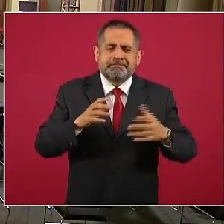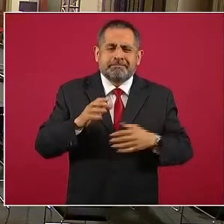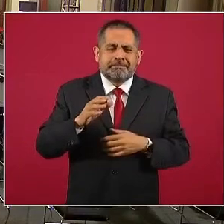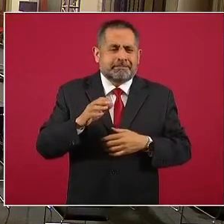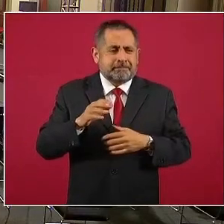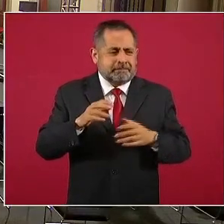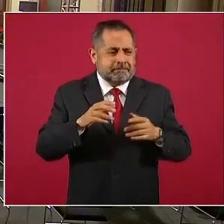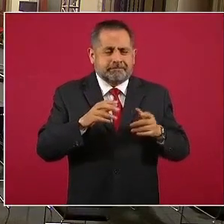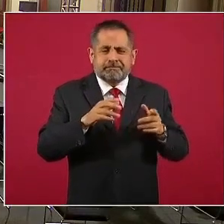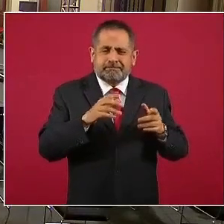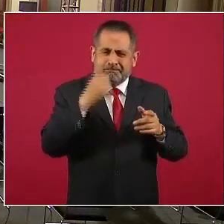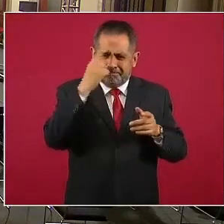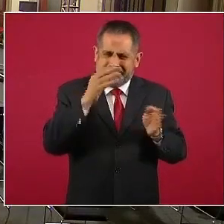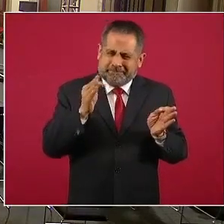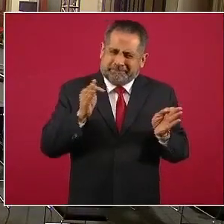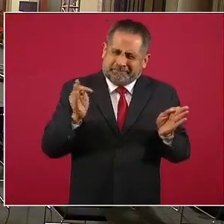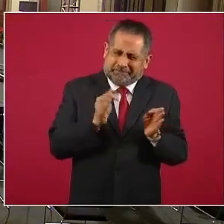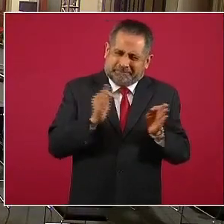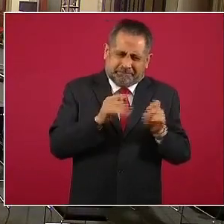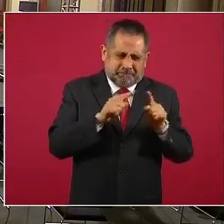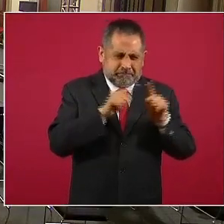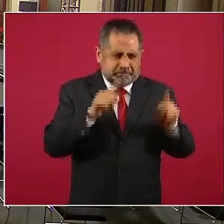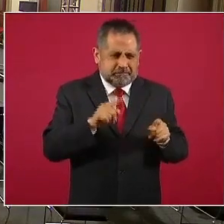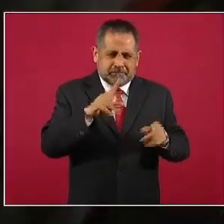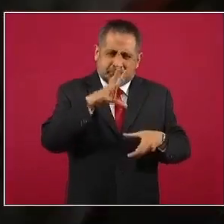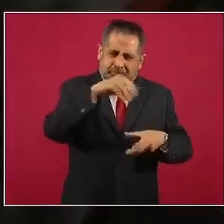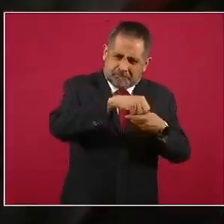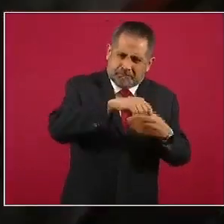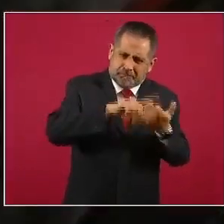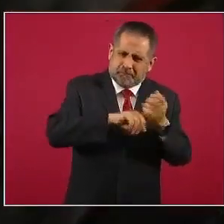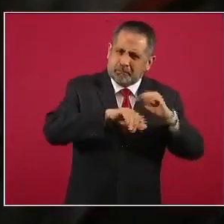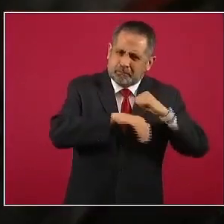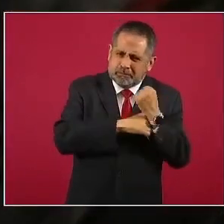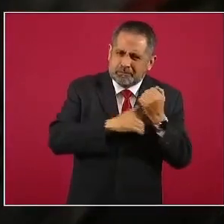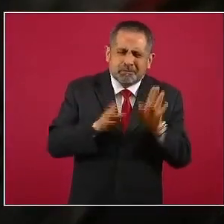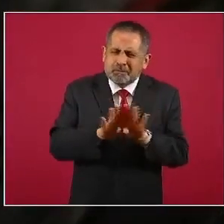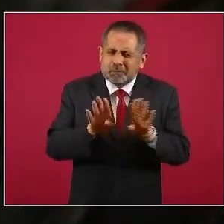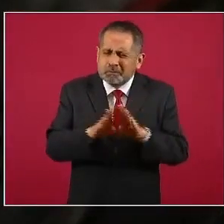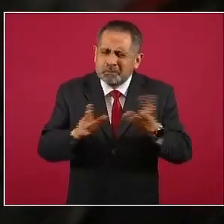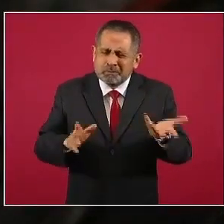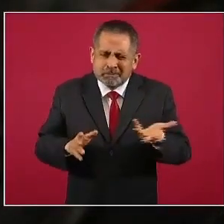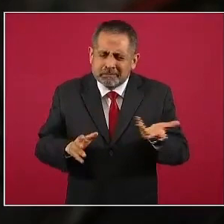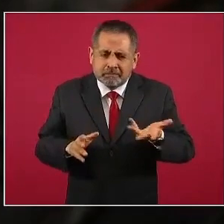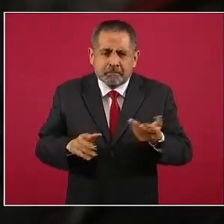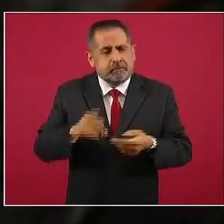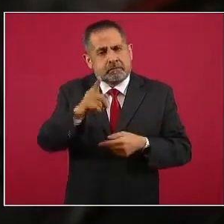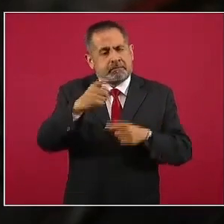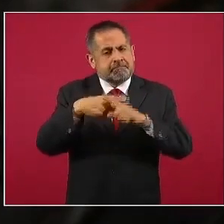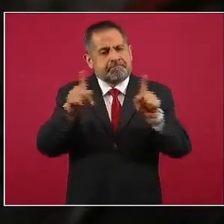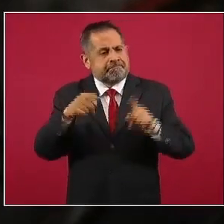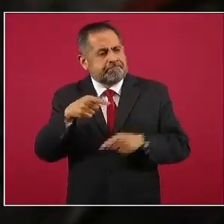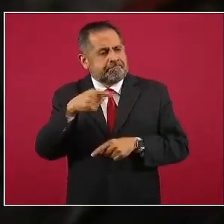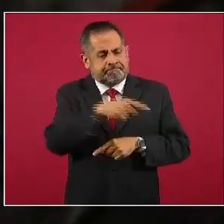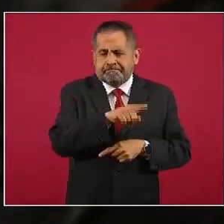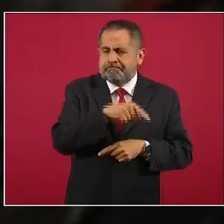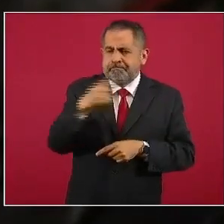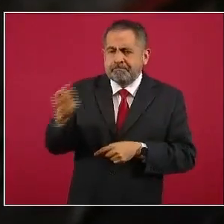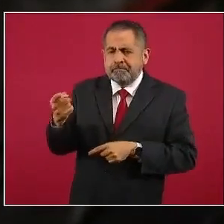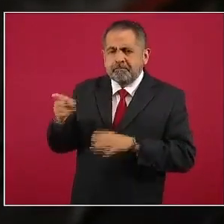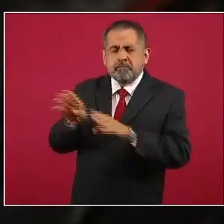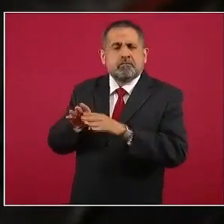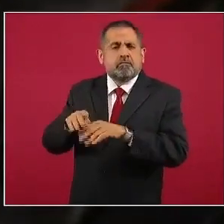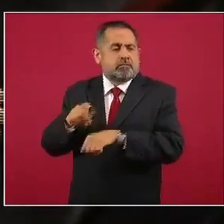esta vacuna, y también las diferencias que hay, si ya está definido, de estas vacunas, qué tipo de